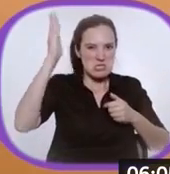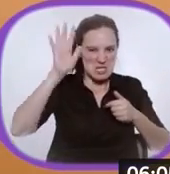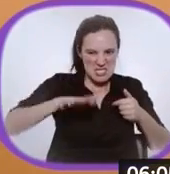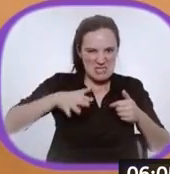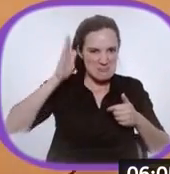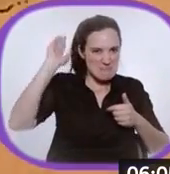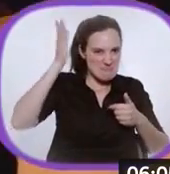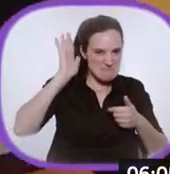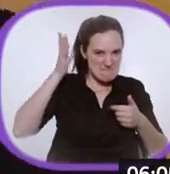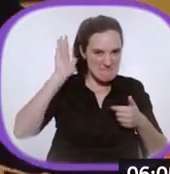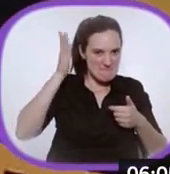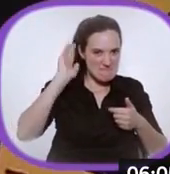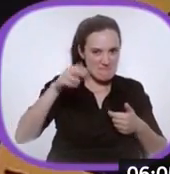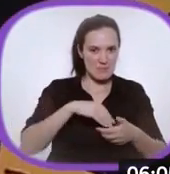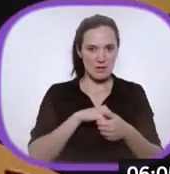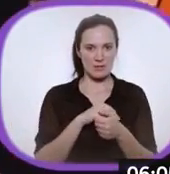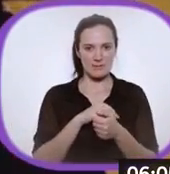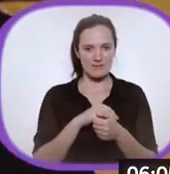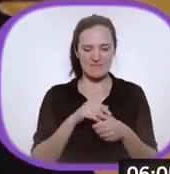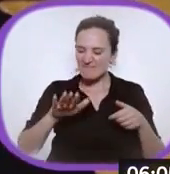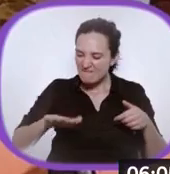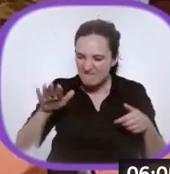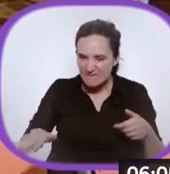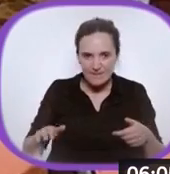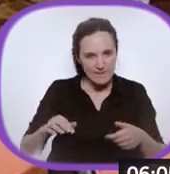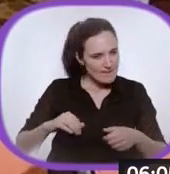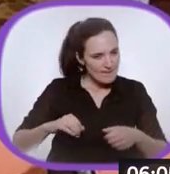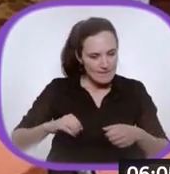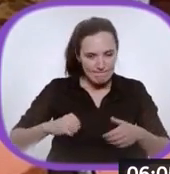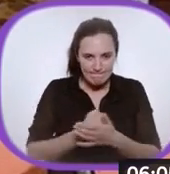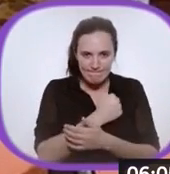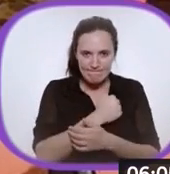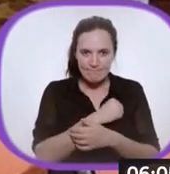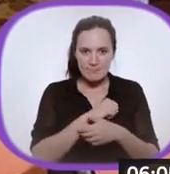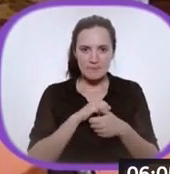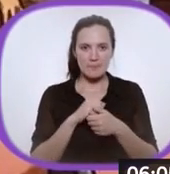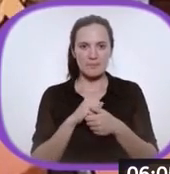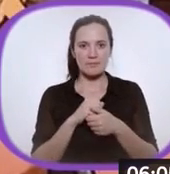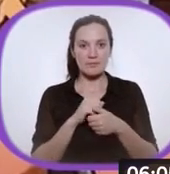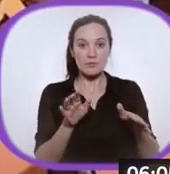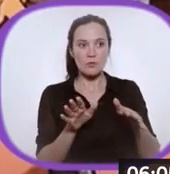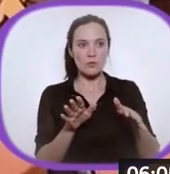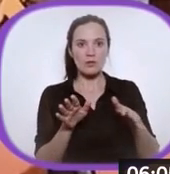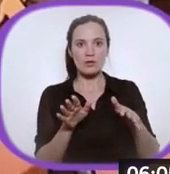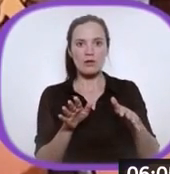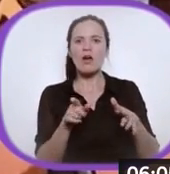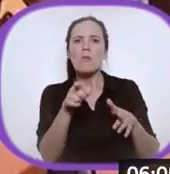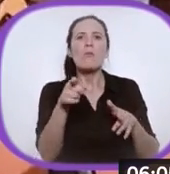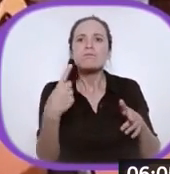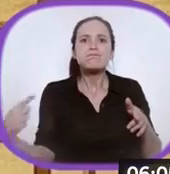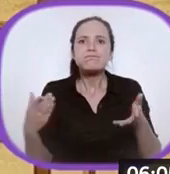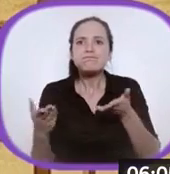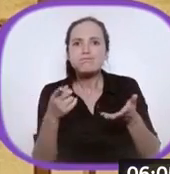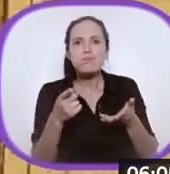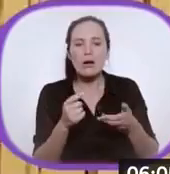¡Vándalos, delincuentes, iconoclastas! Los niños son niños. ¡Capitán! ¿Qué diablos